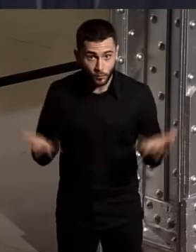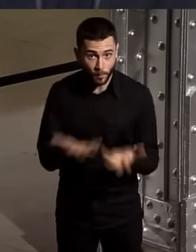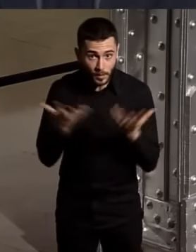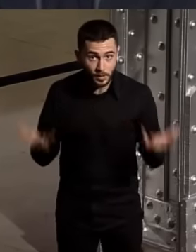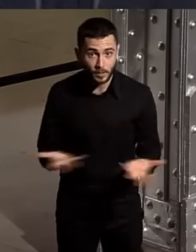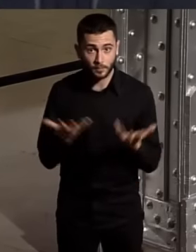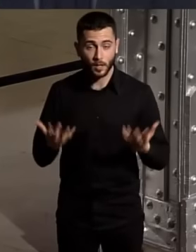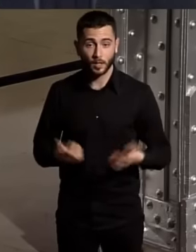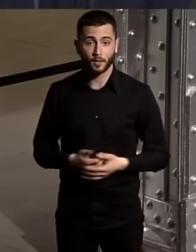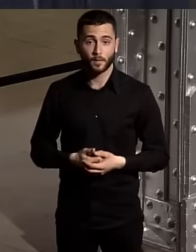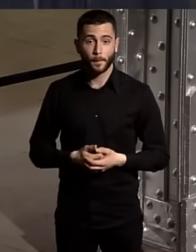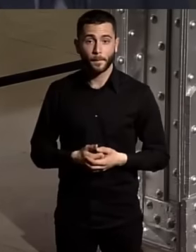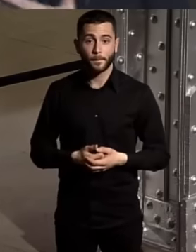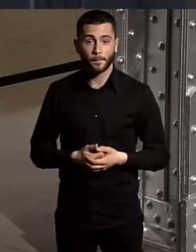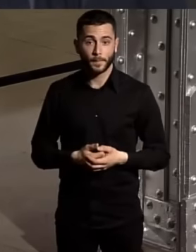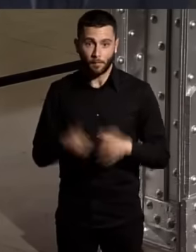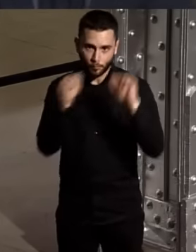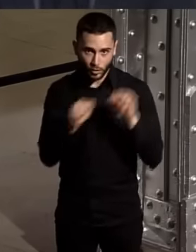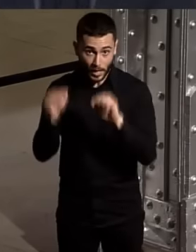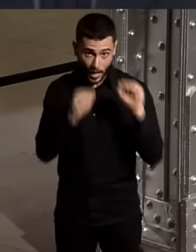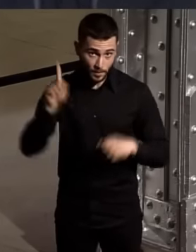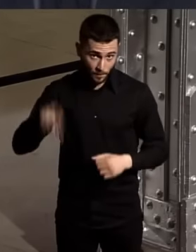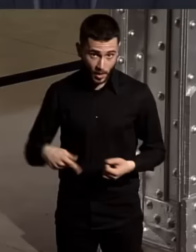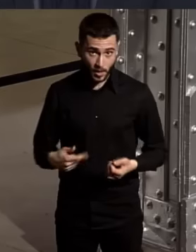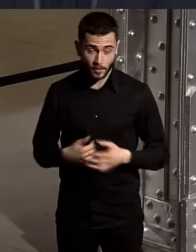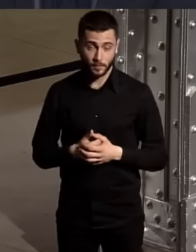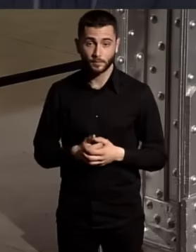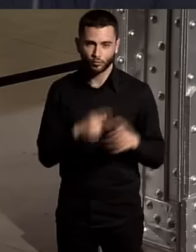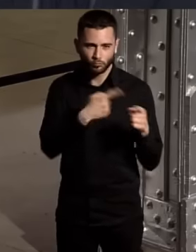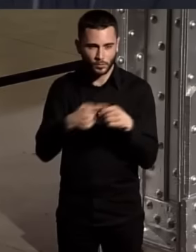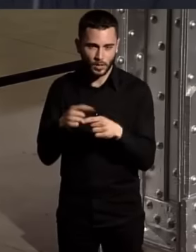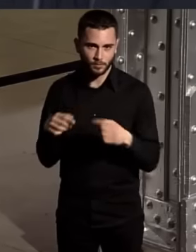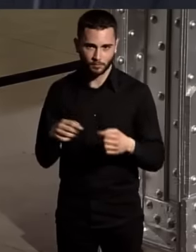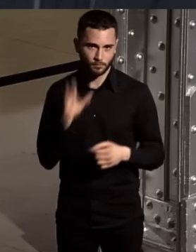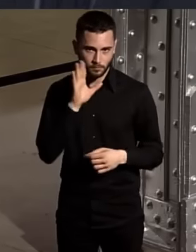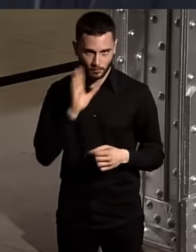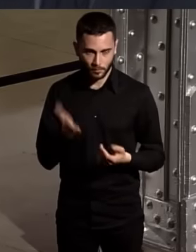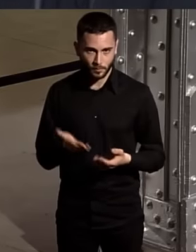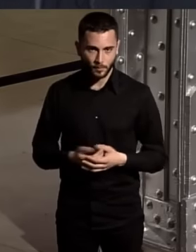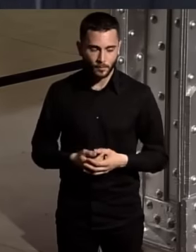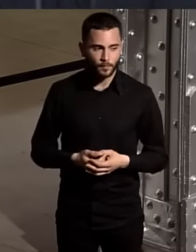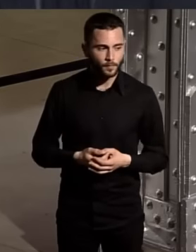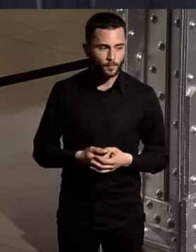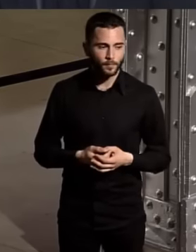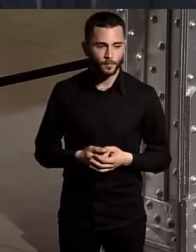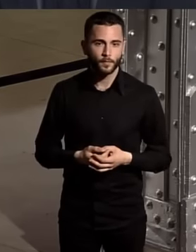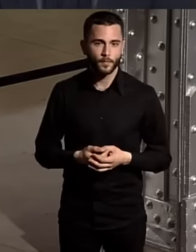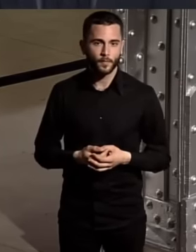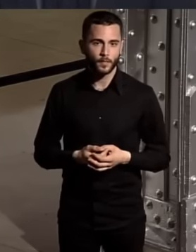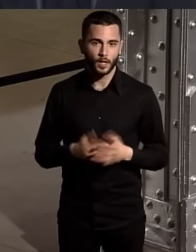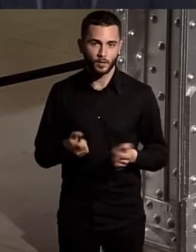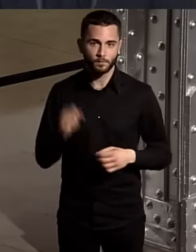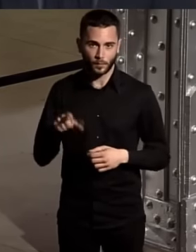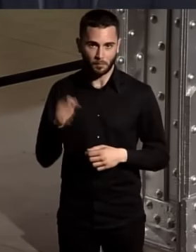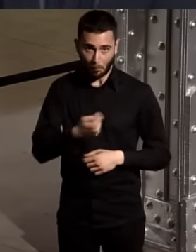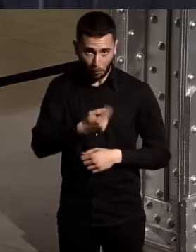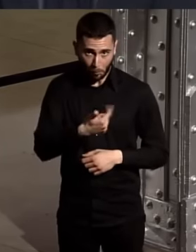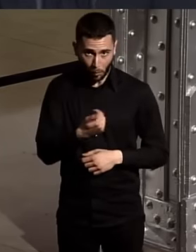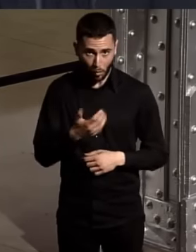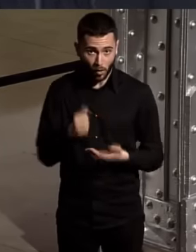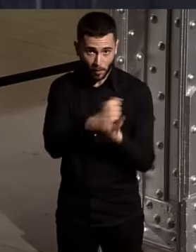se que se que se proteja también no eh estas cosas en el cenido tenemos además algo muy inusual tenemos un programa de